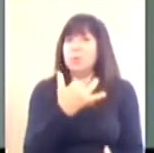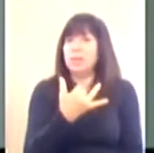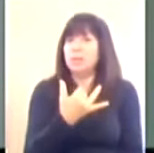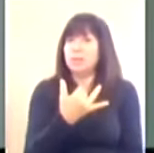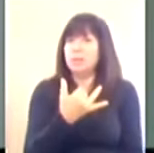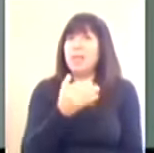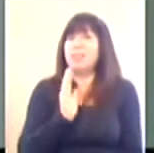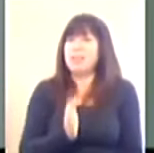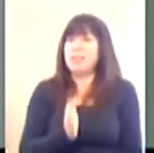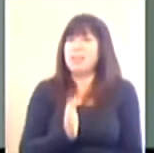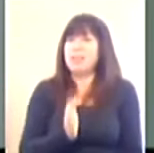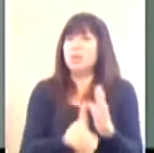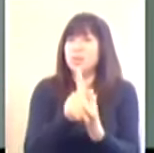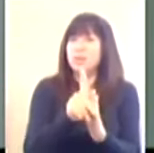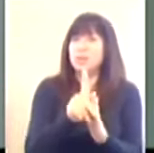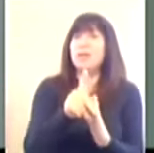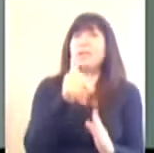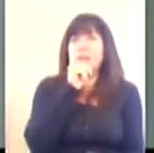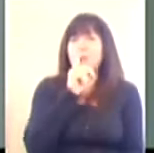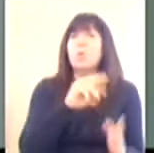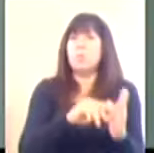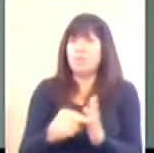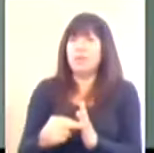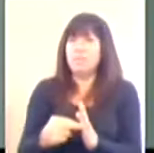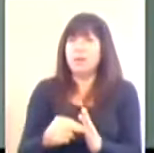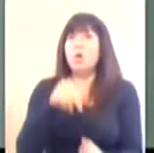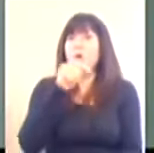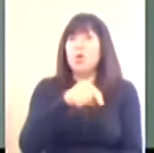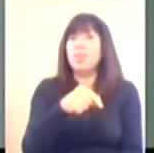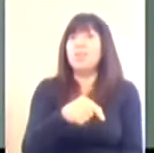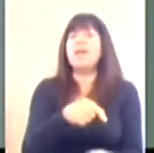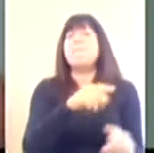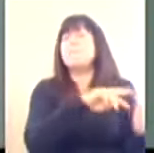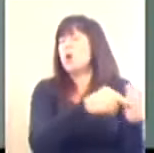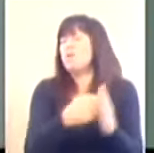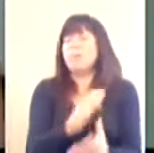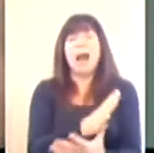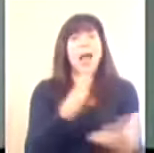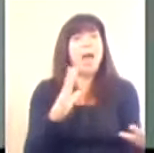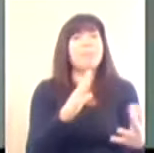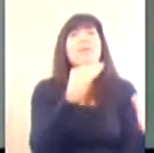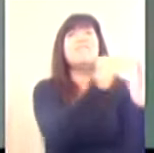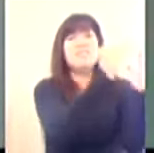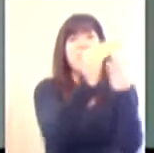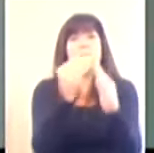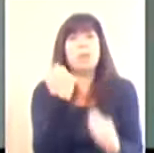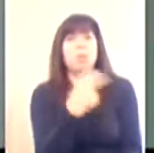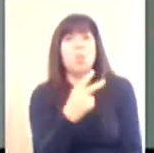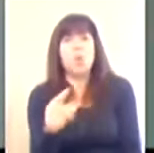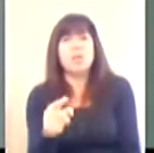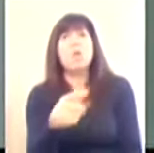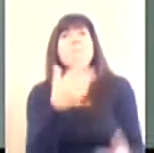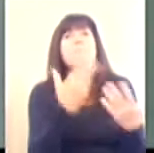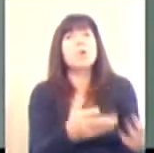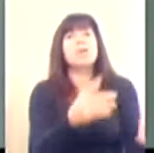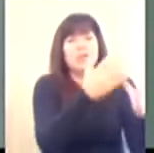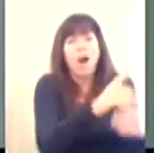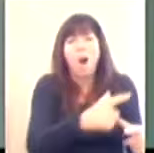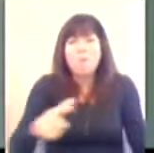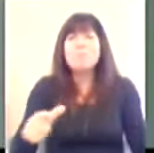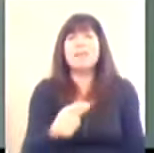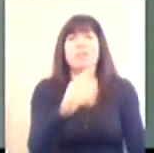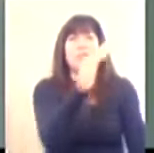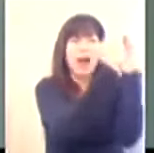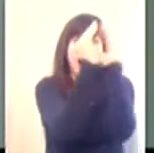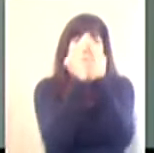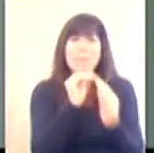problema hoy día, tenemos una brecha. Hoy día en Chile vivimos una crisis de la vivienda, y por eso es que los campamentos están en aumento, porque es el resultado de esa crisis de la